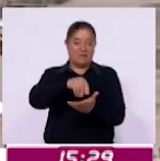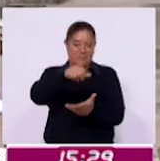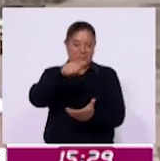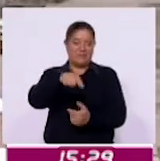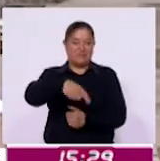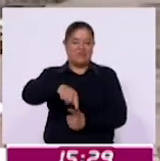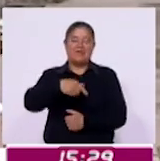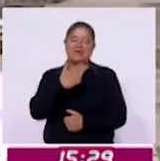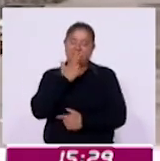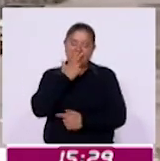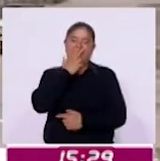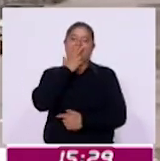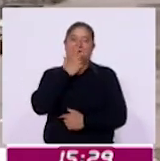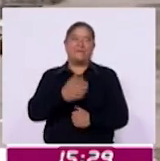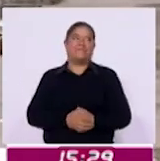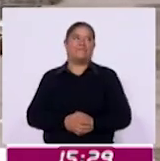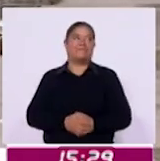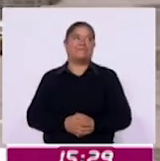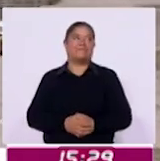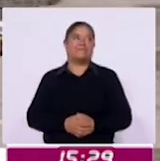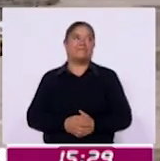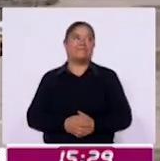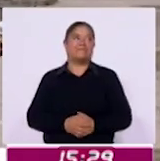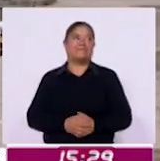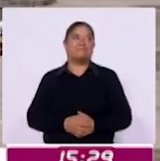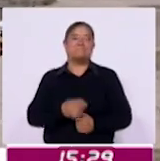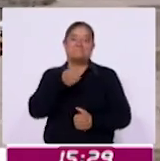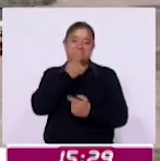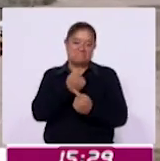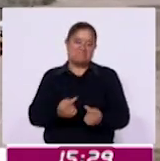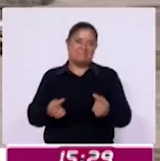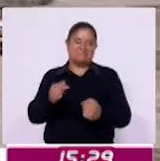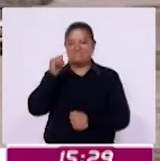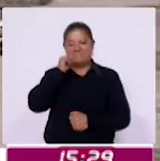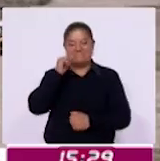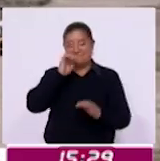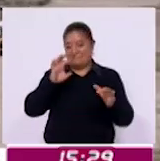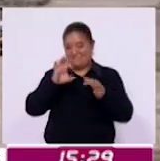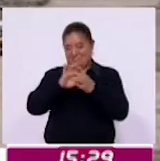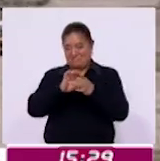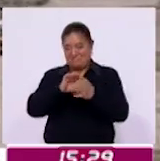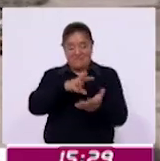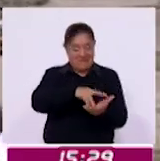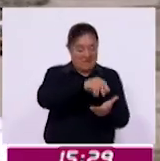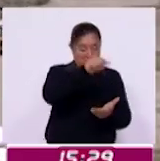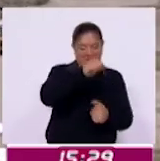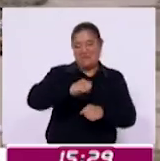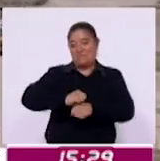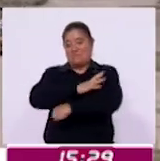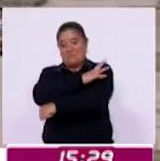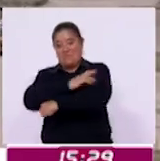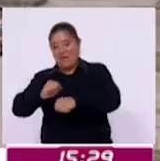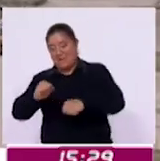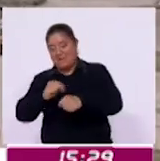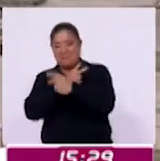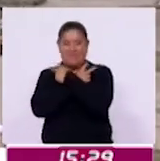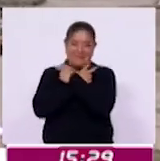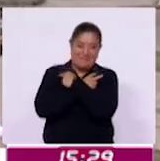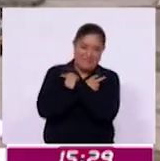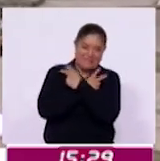los disfruten. Al final de cuentas, uno como niño siempre relaciona, ¿no? Arena, playa y todo ese movimiento.